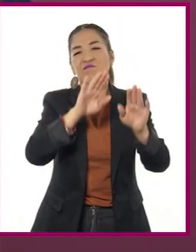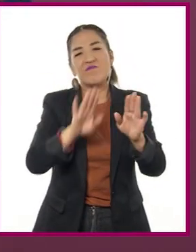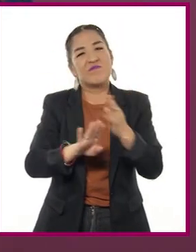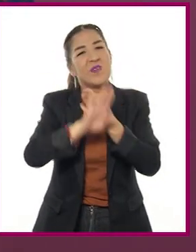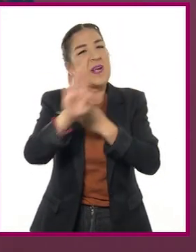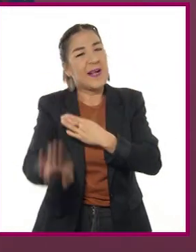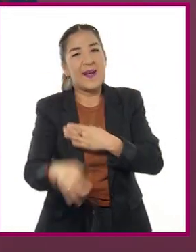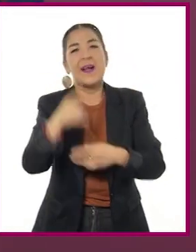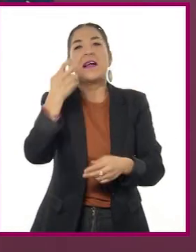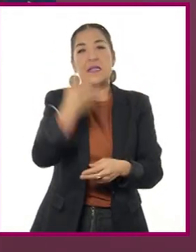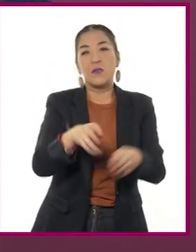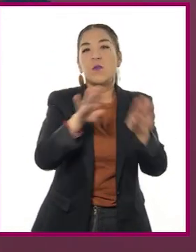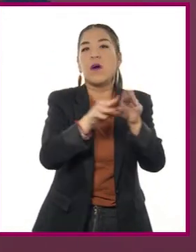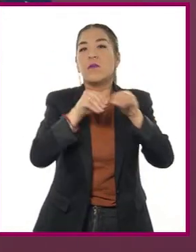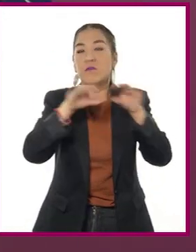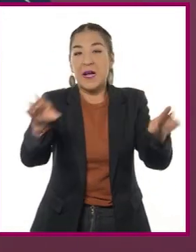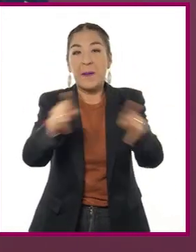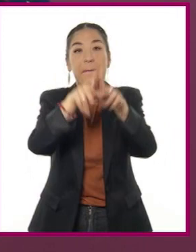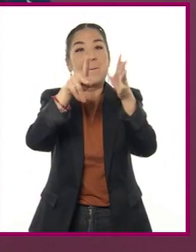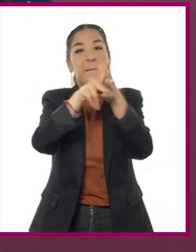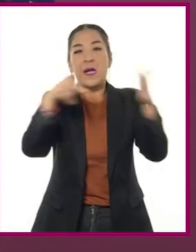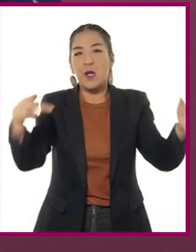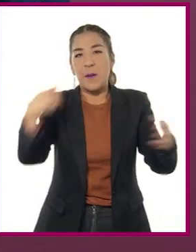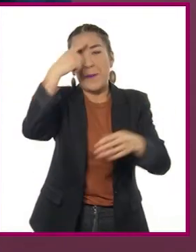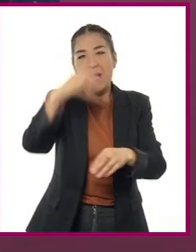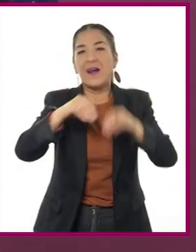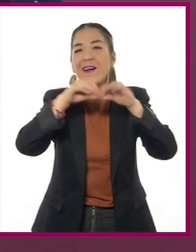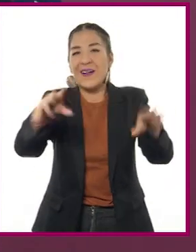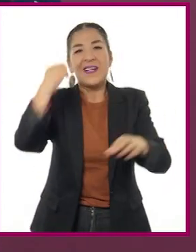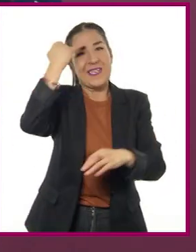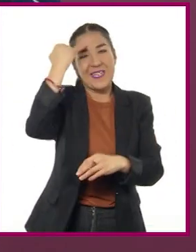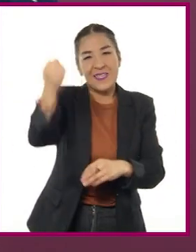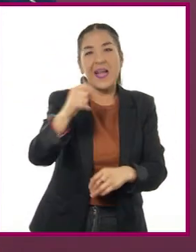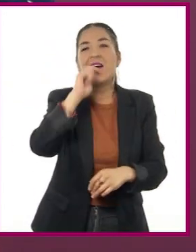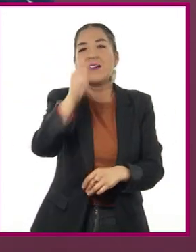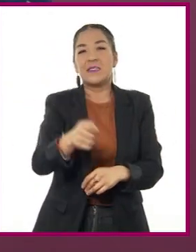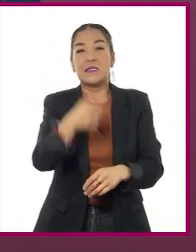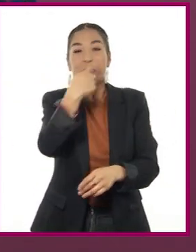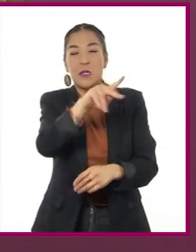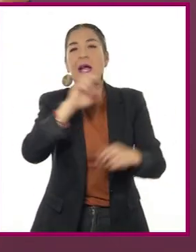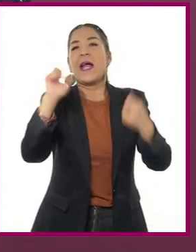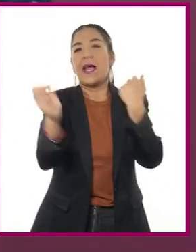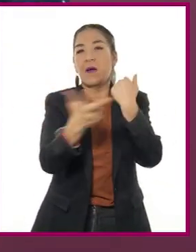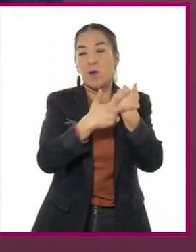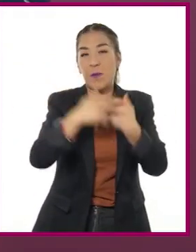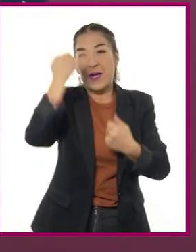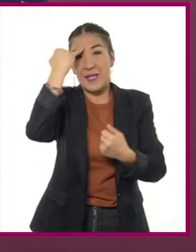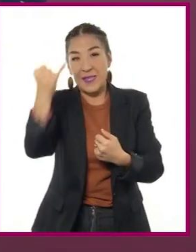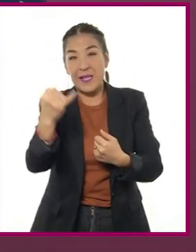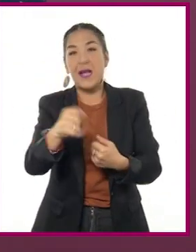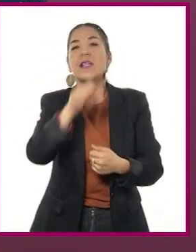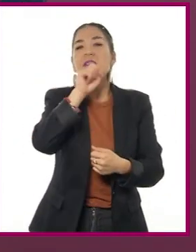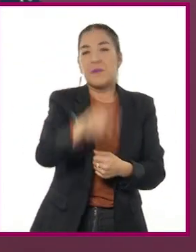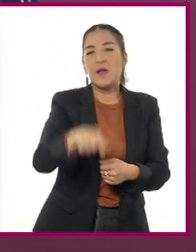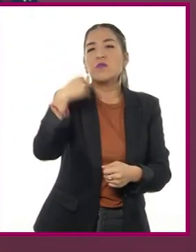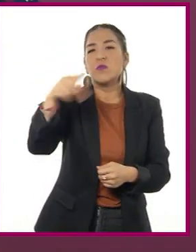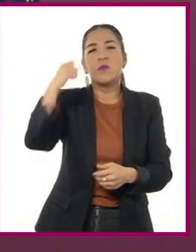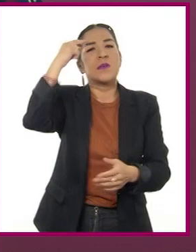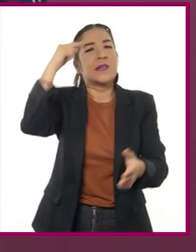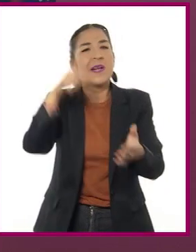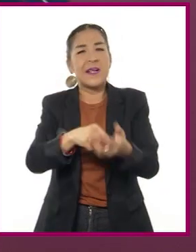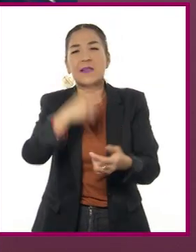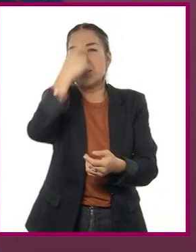florecimiento en la difusión de las ideas. Por un lado, las traídas de Europa y por el otro, las creadas por